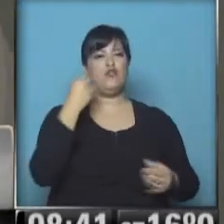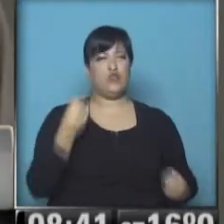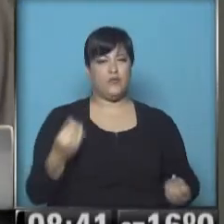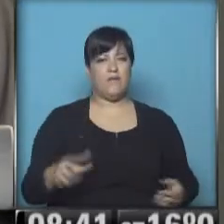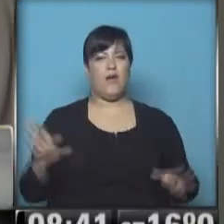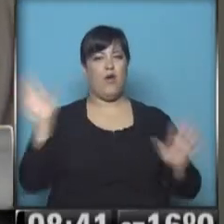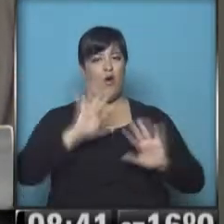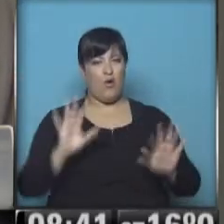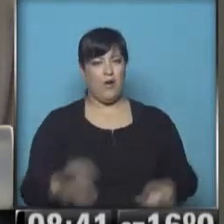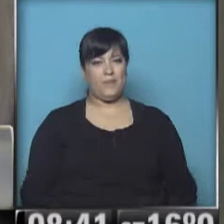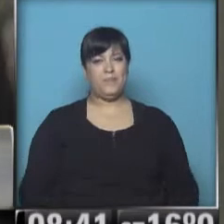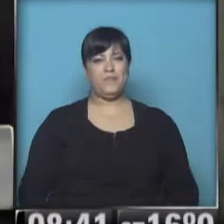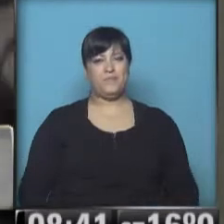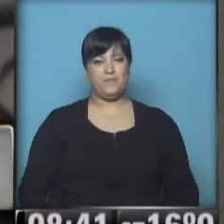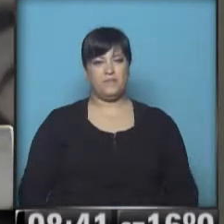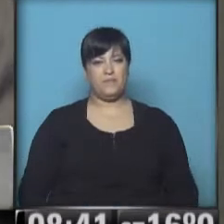Hola.